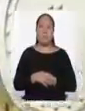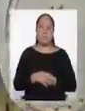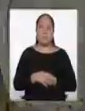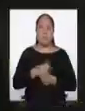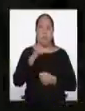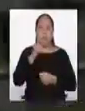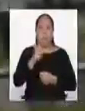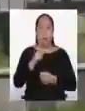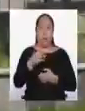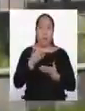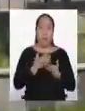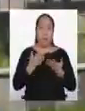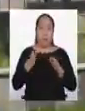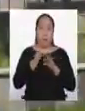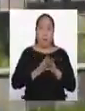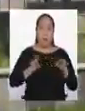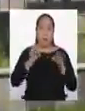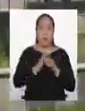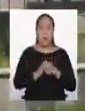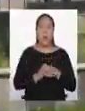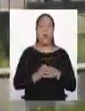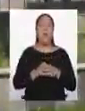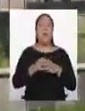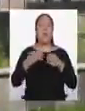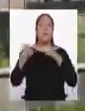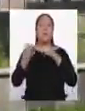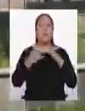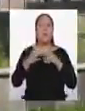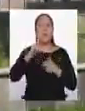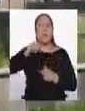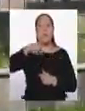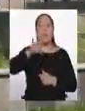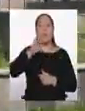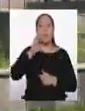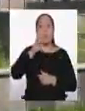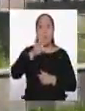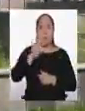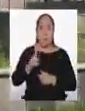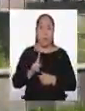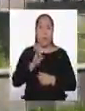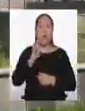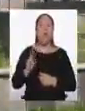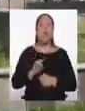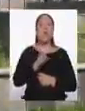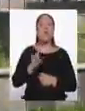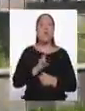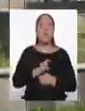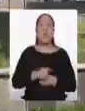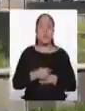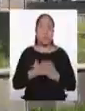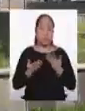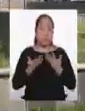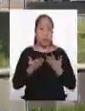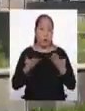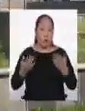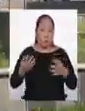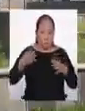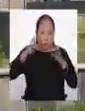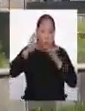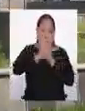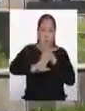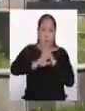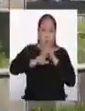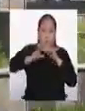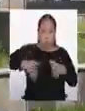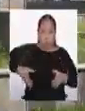Una de las novedades del conflicto de 1941 fue el uso de vehículos blindados, los tanques. Pocos años antes del